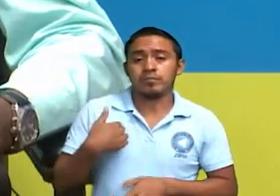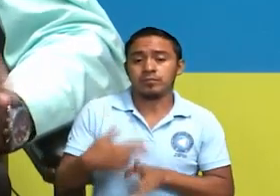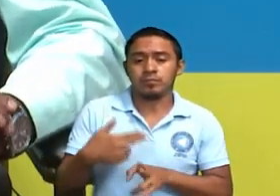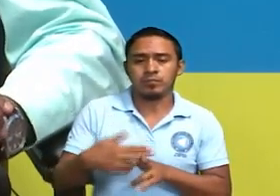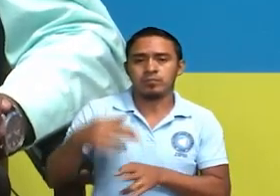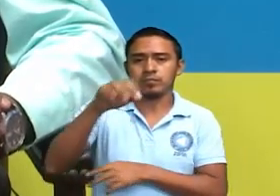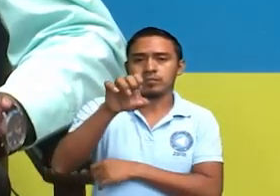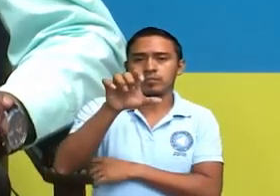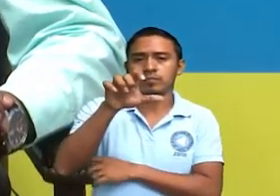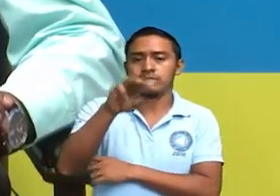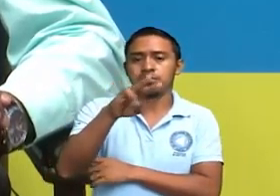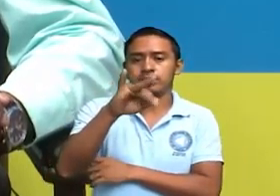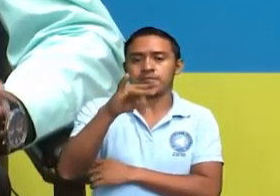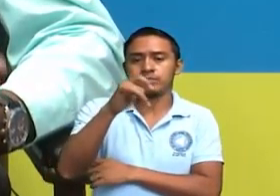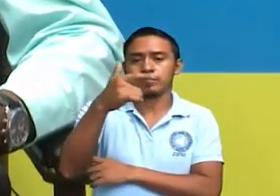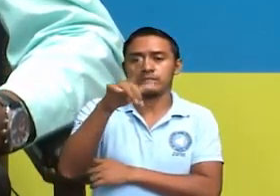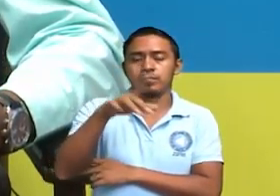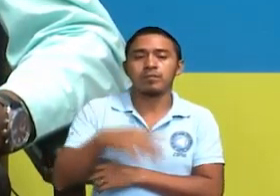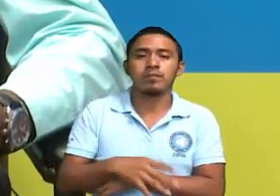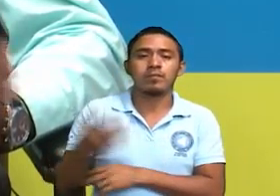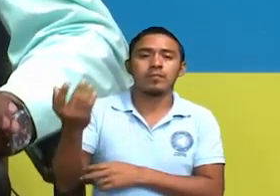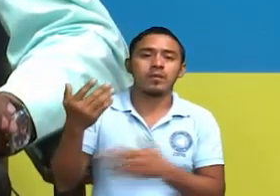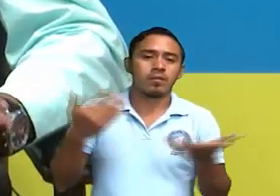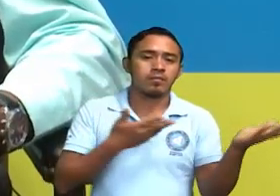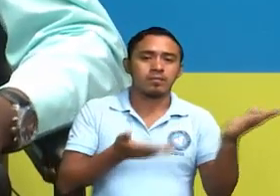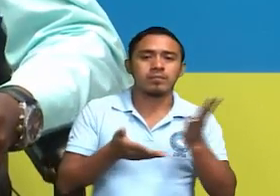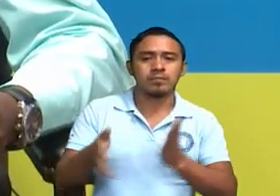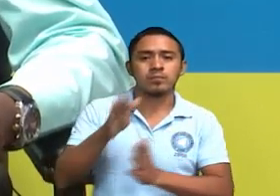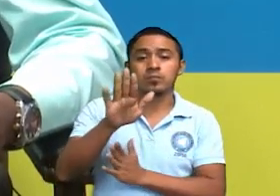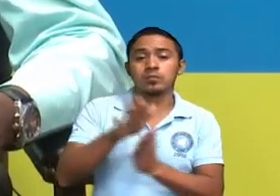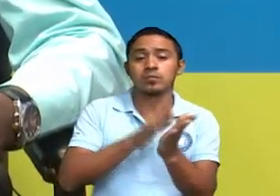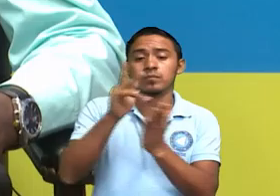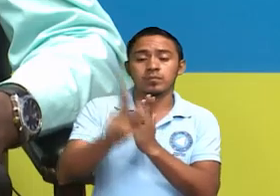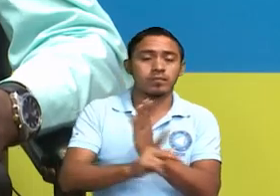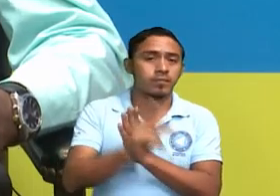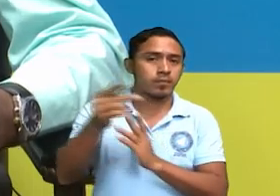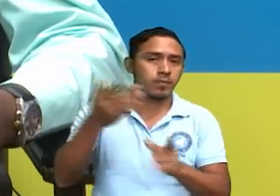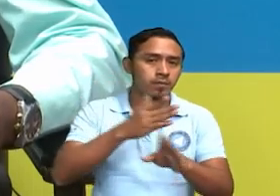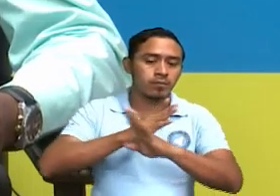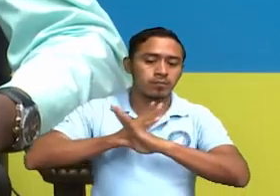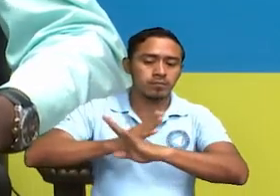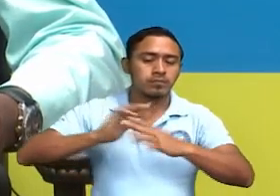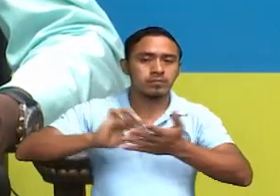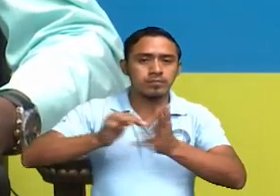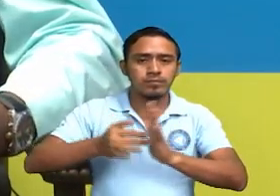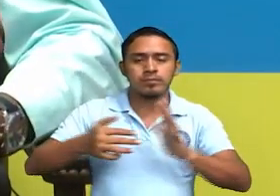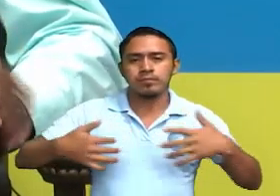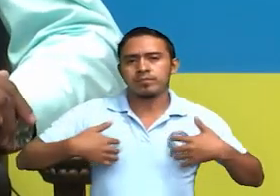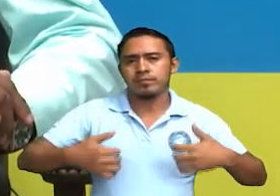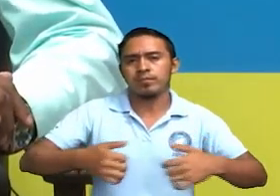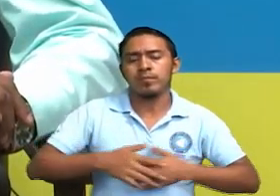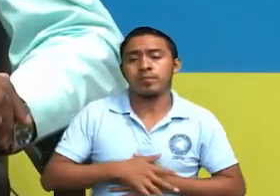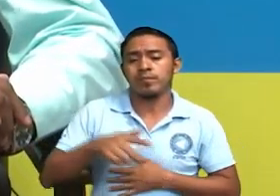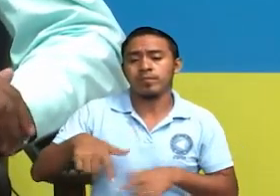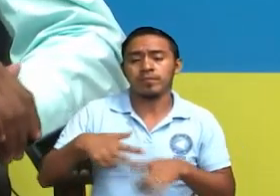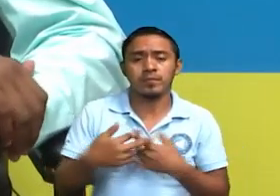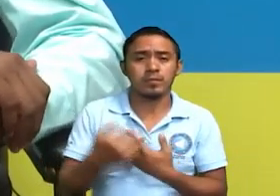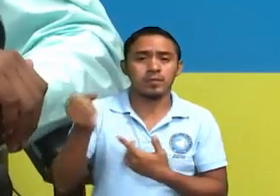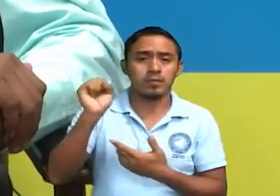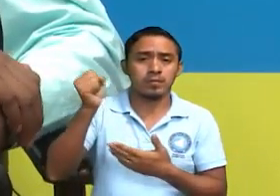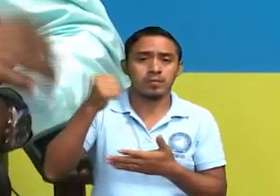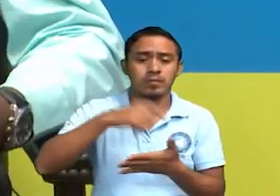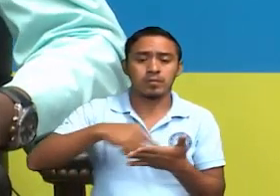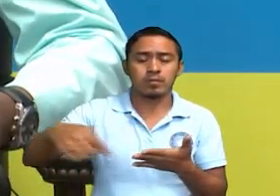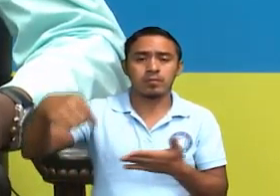saluda Miguel Carranza Mena y les doy la bienvenida a un programa más de Prevenir en Salud. Estamos iniciando semana